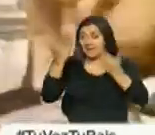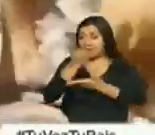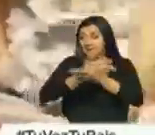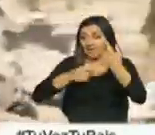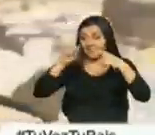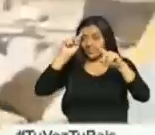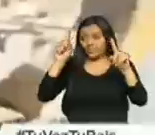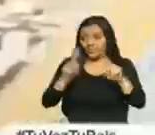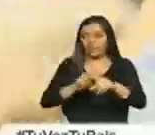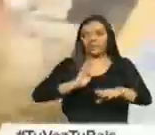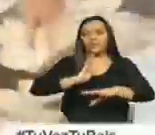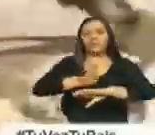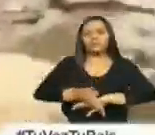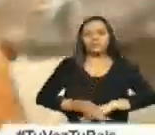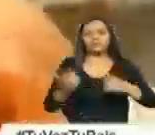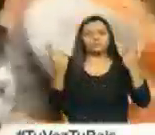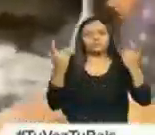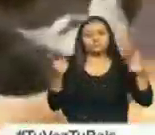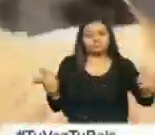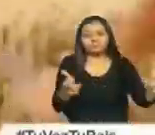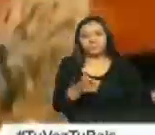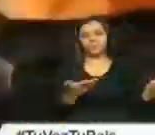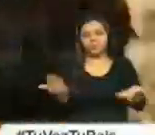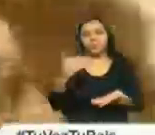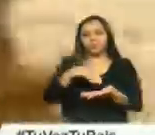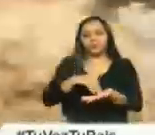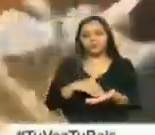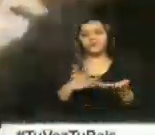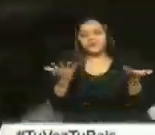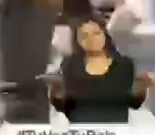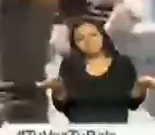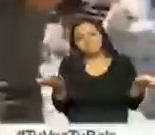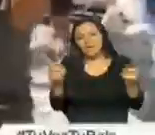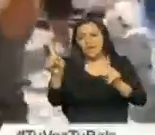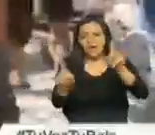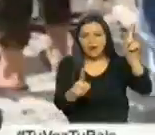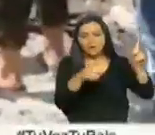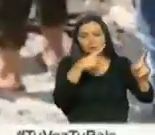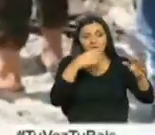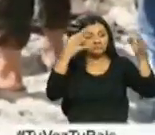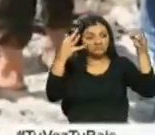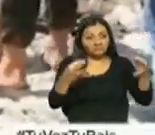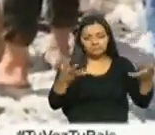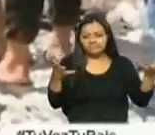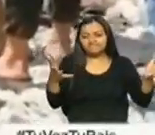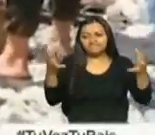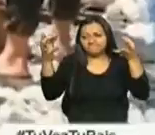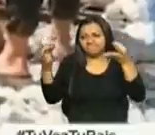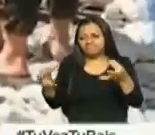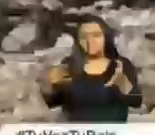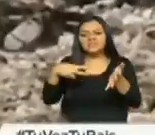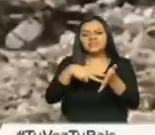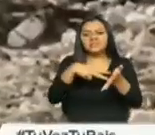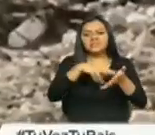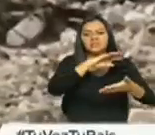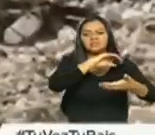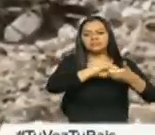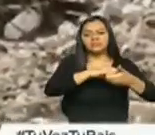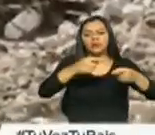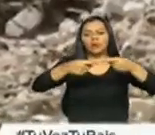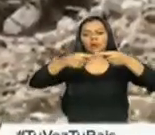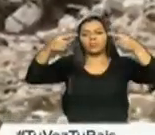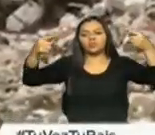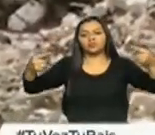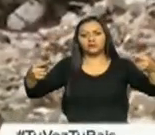diferentes fuentes hablan de una calma relativa en la mayor parte del país. La coalición nacional siria, principal alianza política opositora, y el ejército